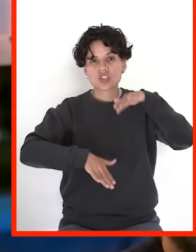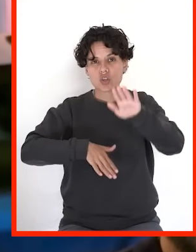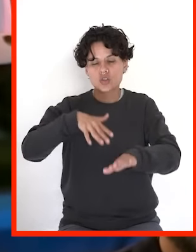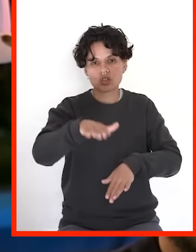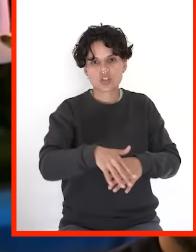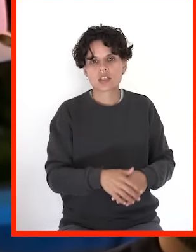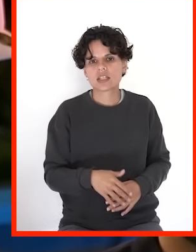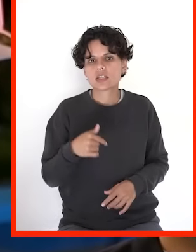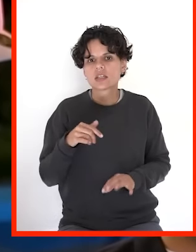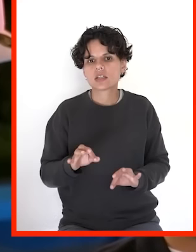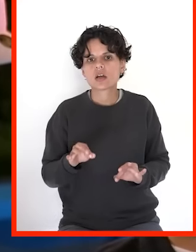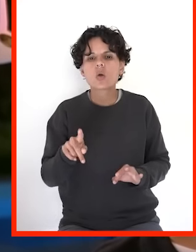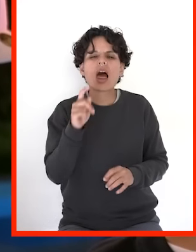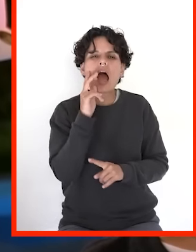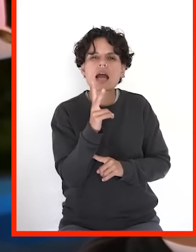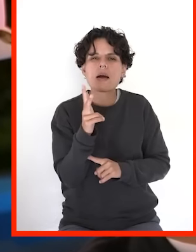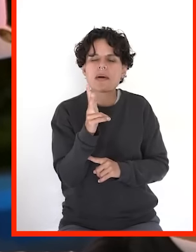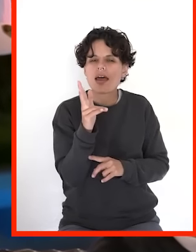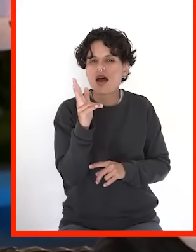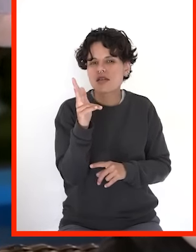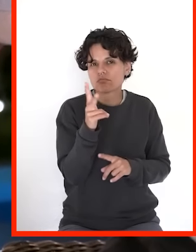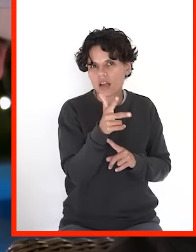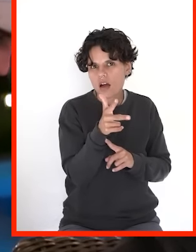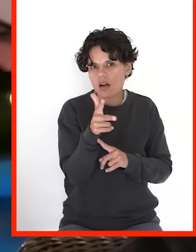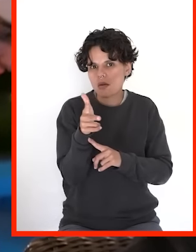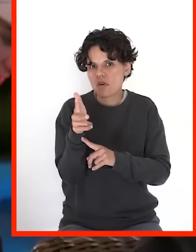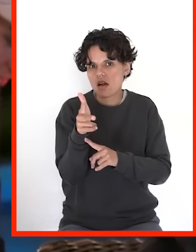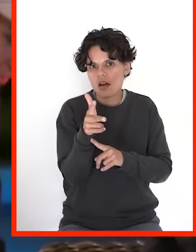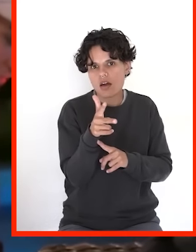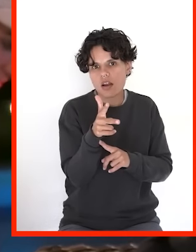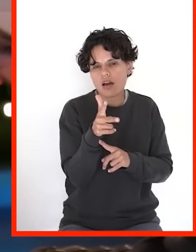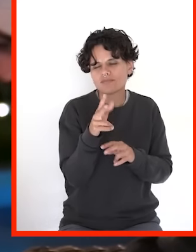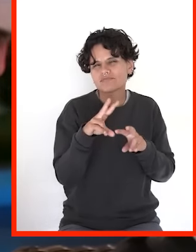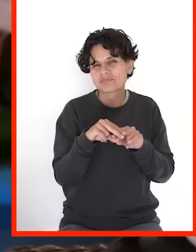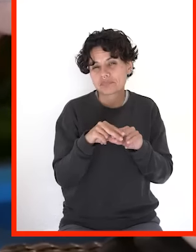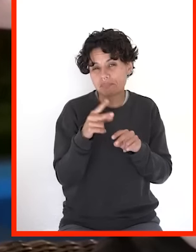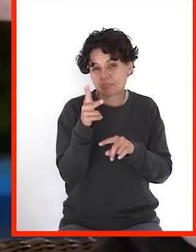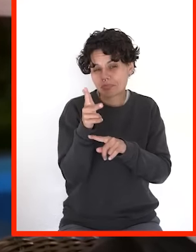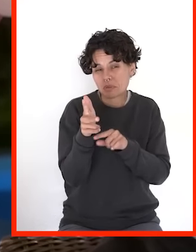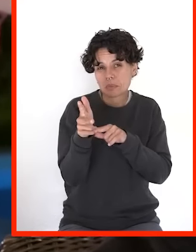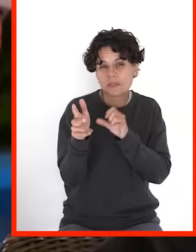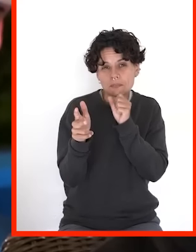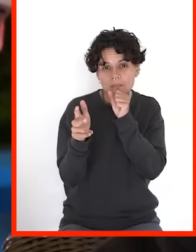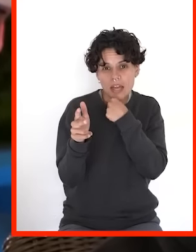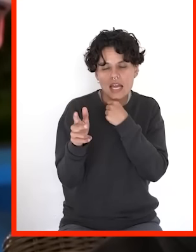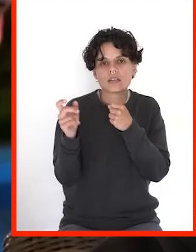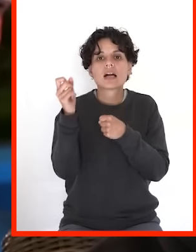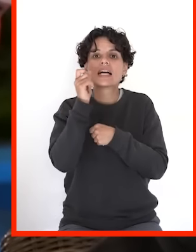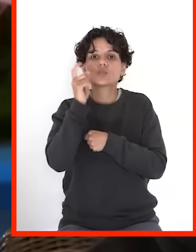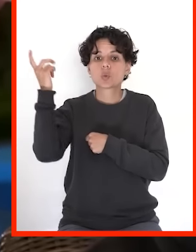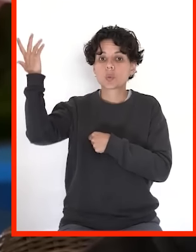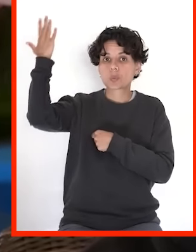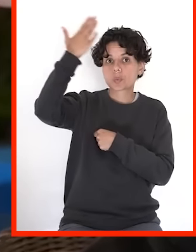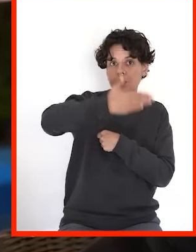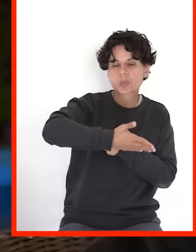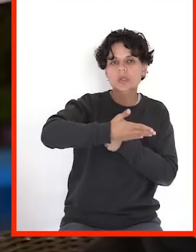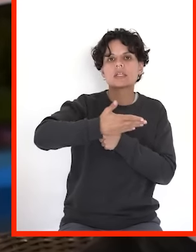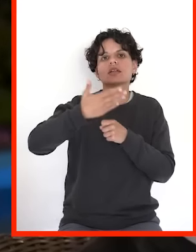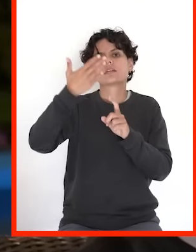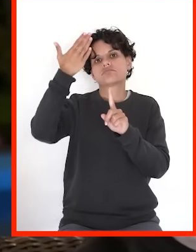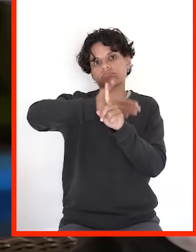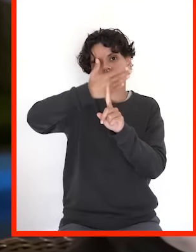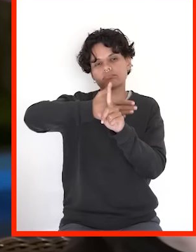grabamos casi como con una cámara así antigua en la casa de mi mamá, en mi pieza así, con el fondo azul del Grandes Pasos. Y ahí